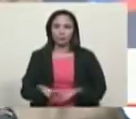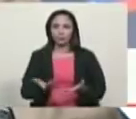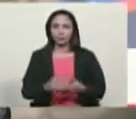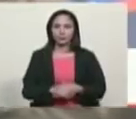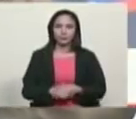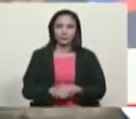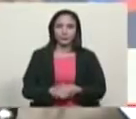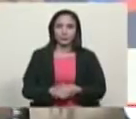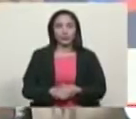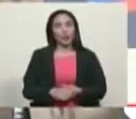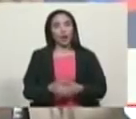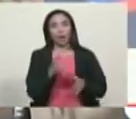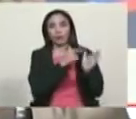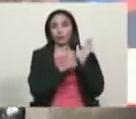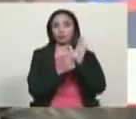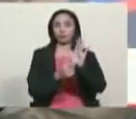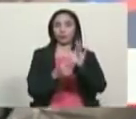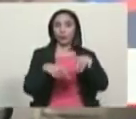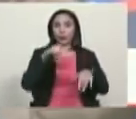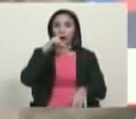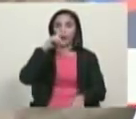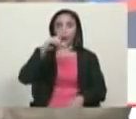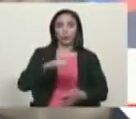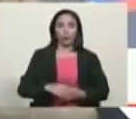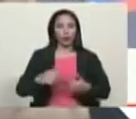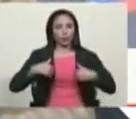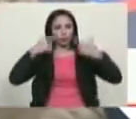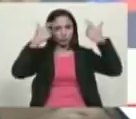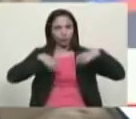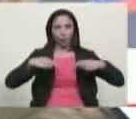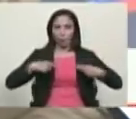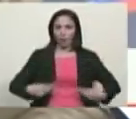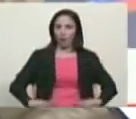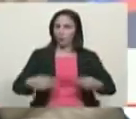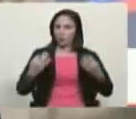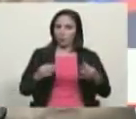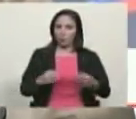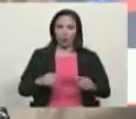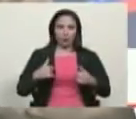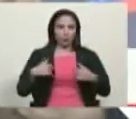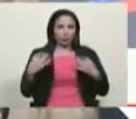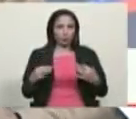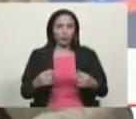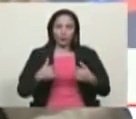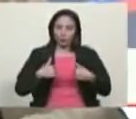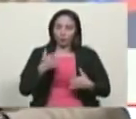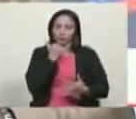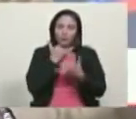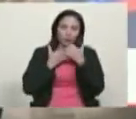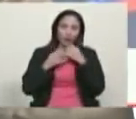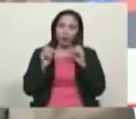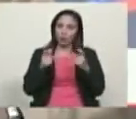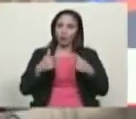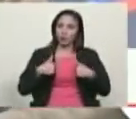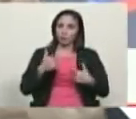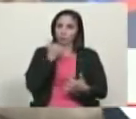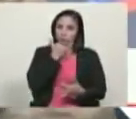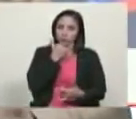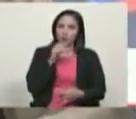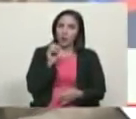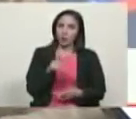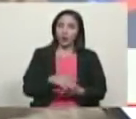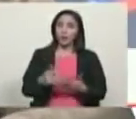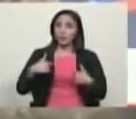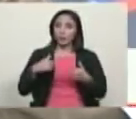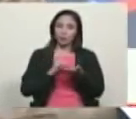y de repente aparece Maduro y habla como un ser humano normal y reconoce sus errores y reconoce lo que hay